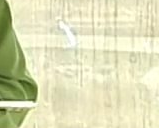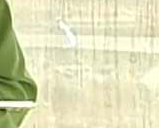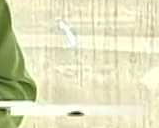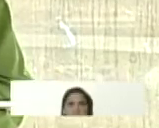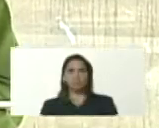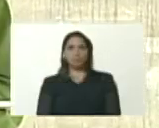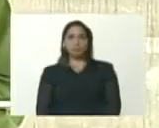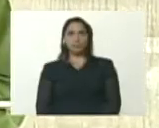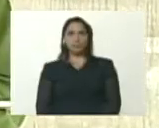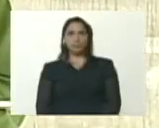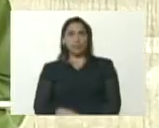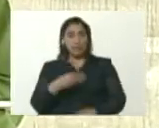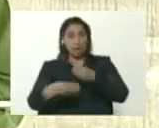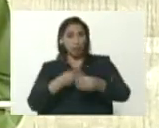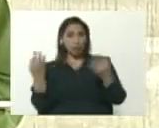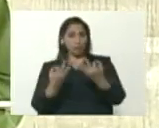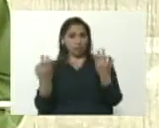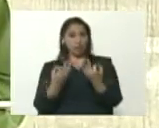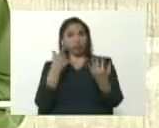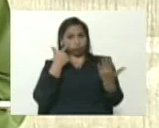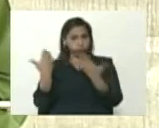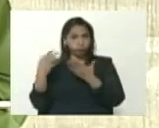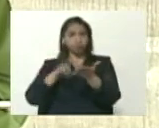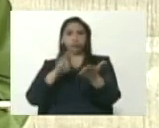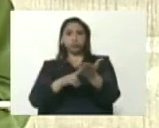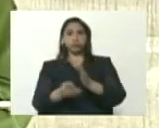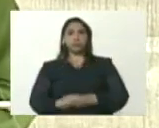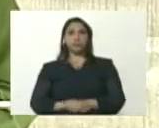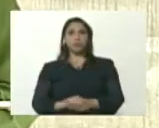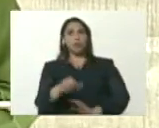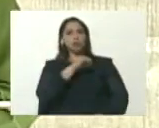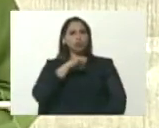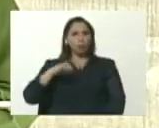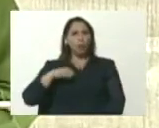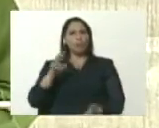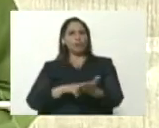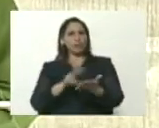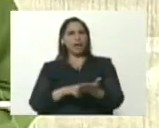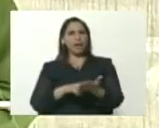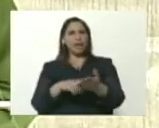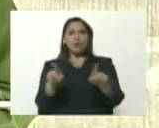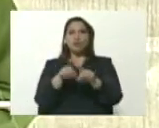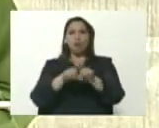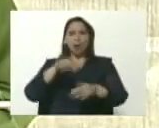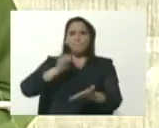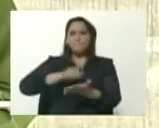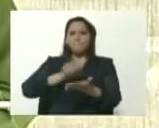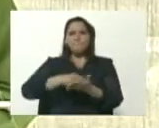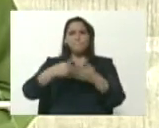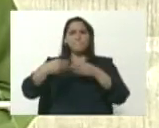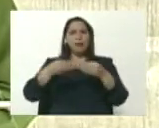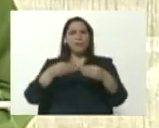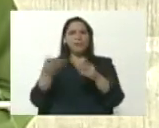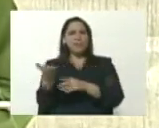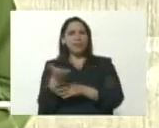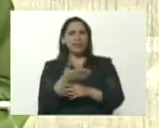Hechos de verdad. Son hechos de verdad, somos de verdad, somos como esta madera.